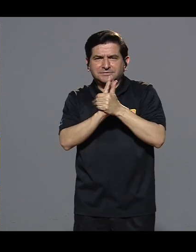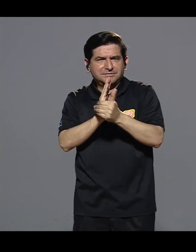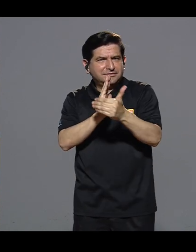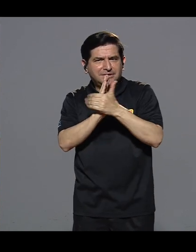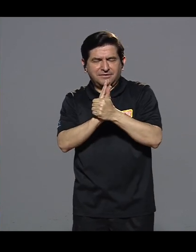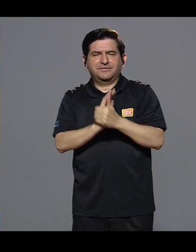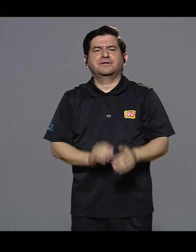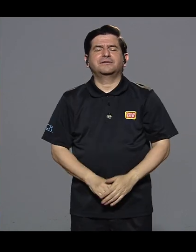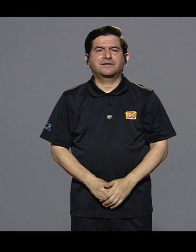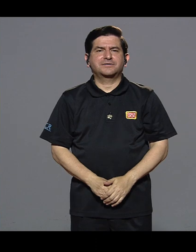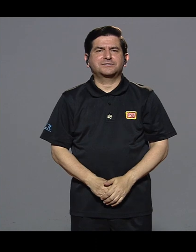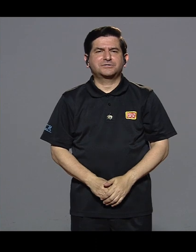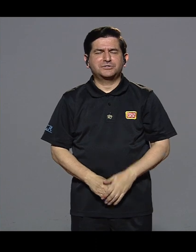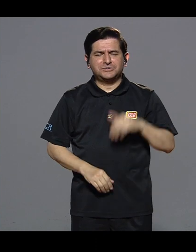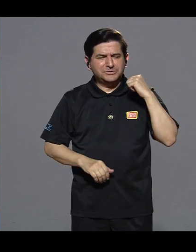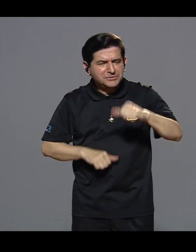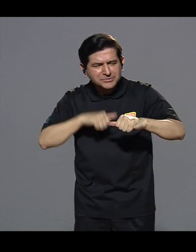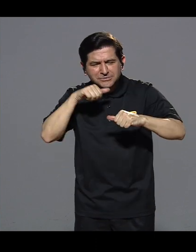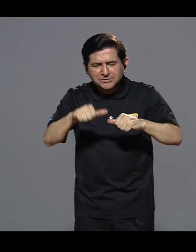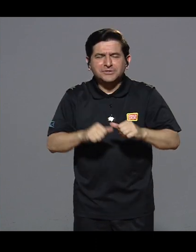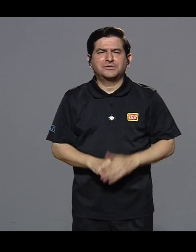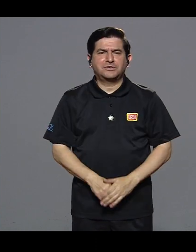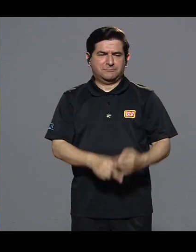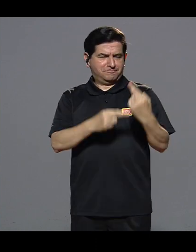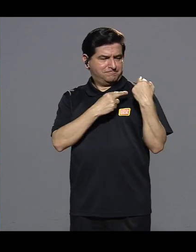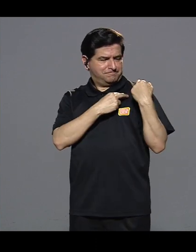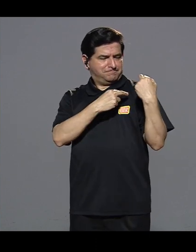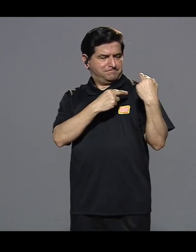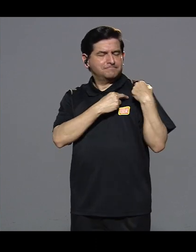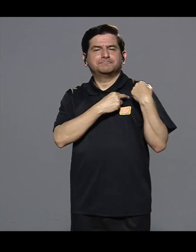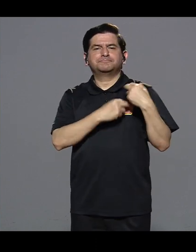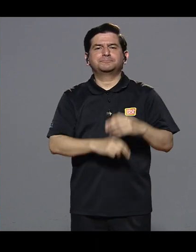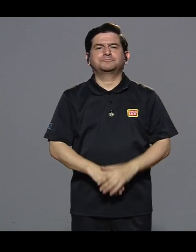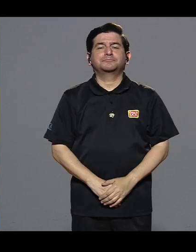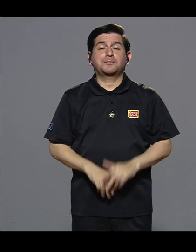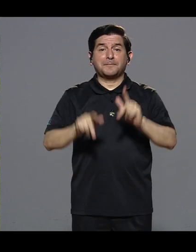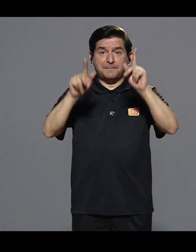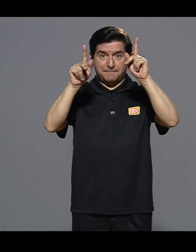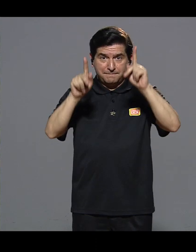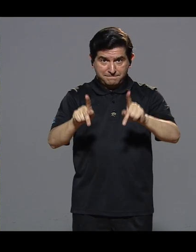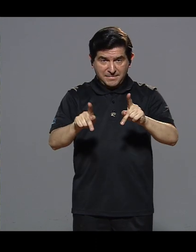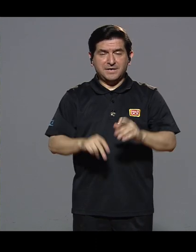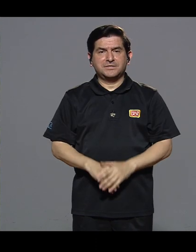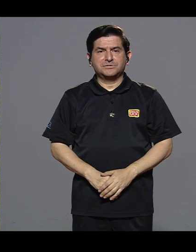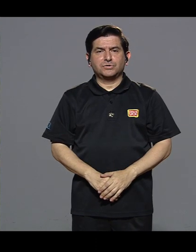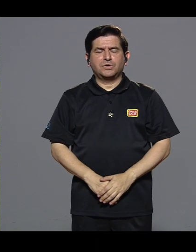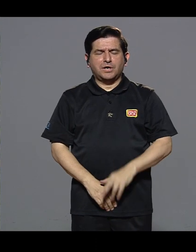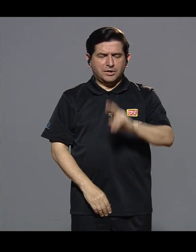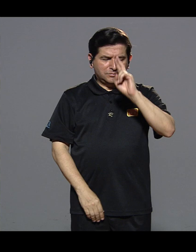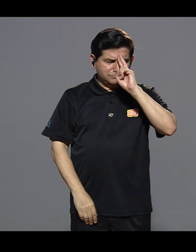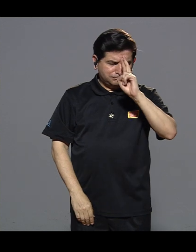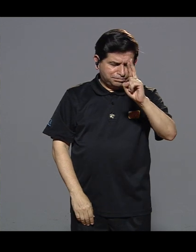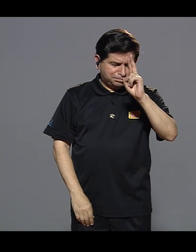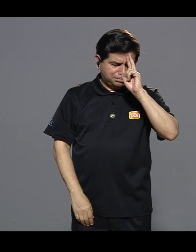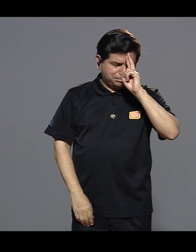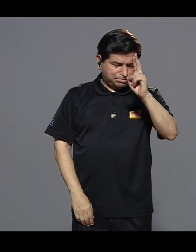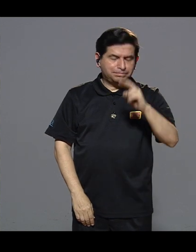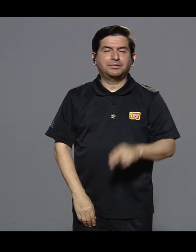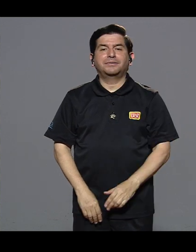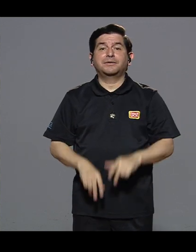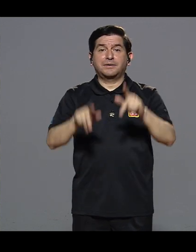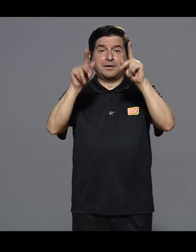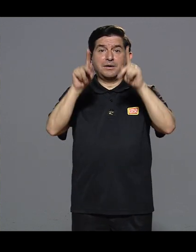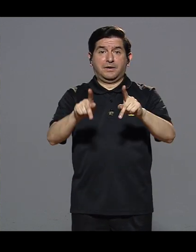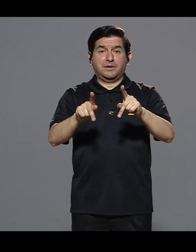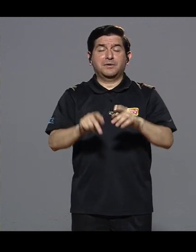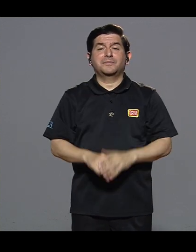talento, dedicación, responsabilidad, una persona muy respetuosa.